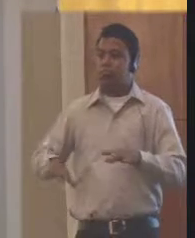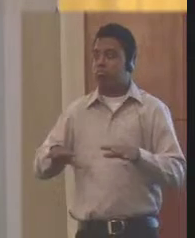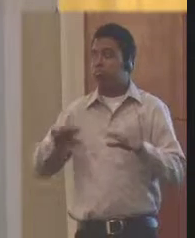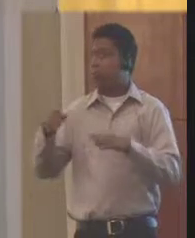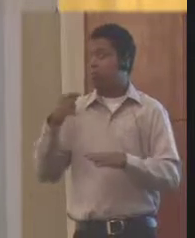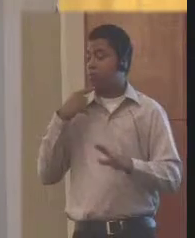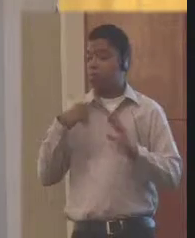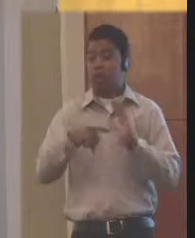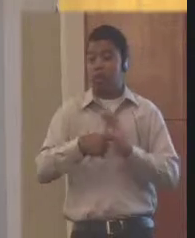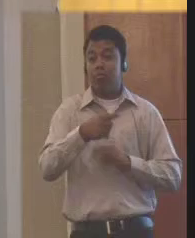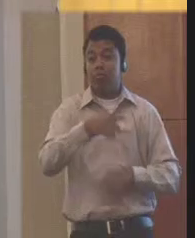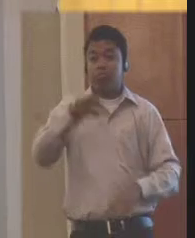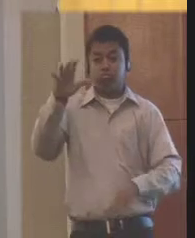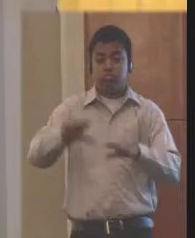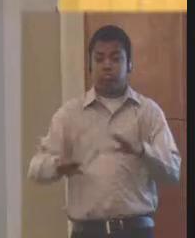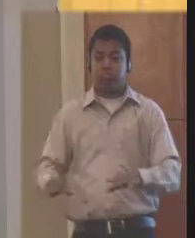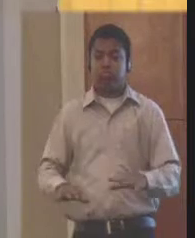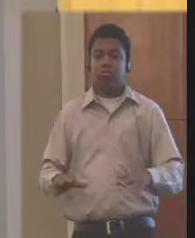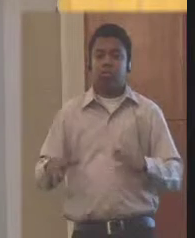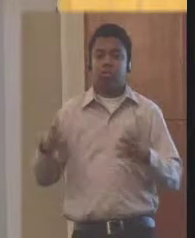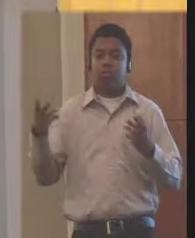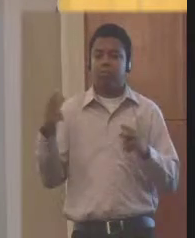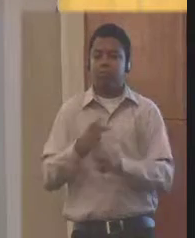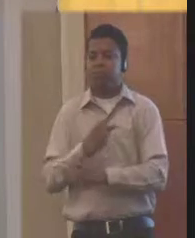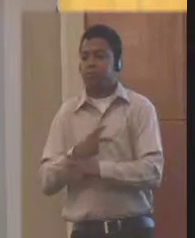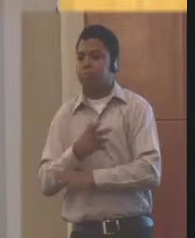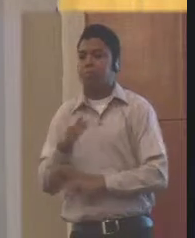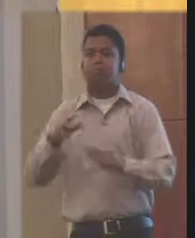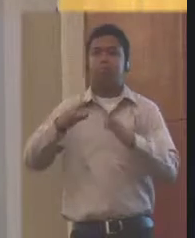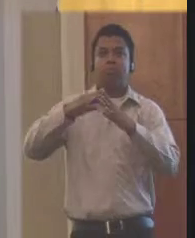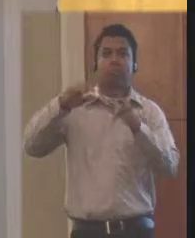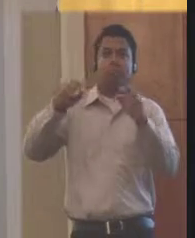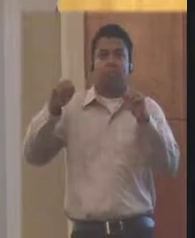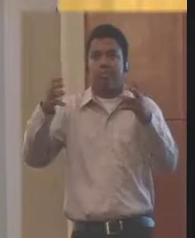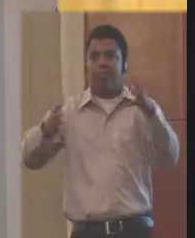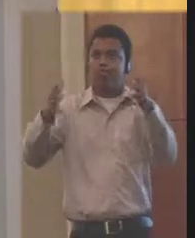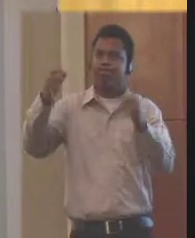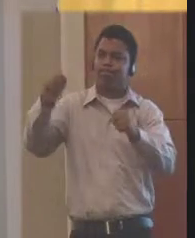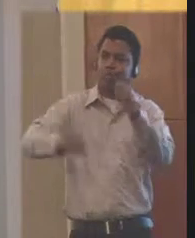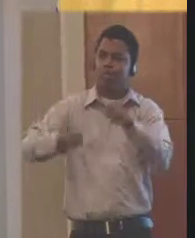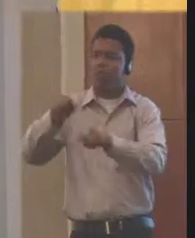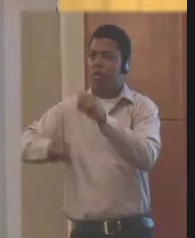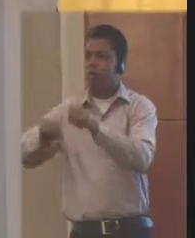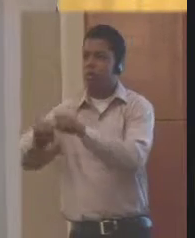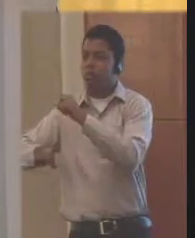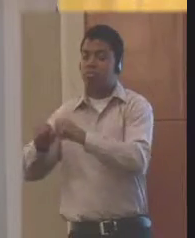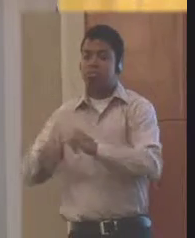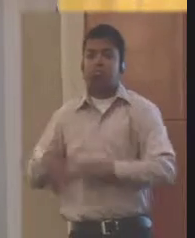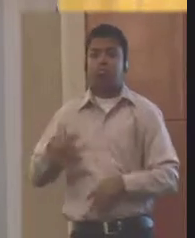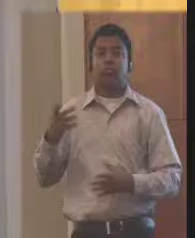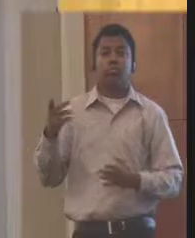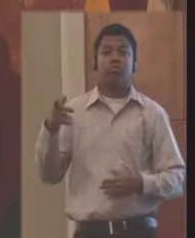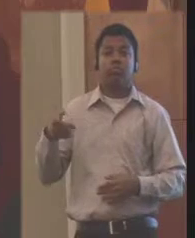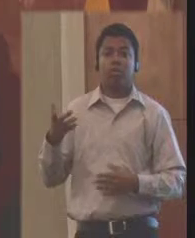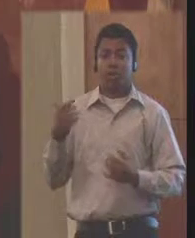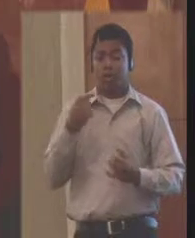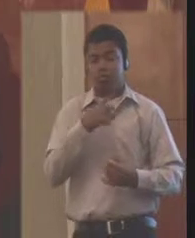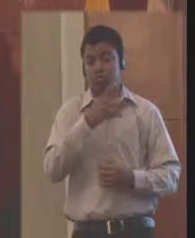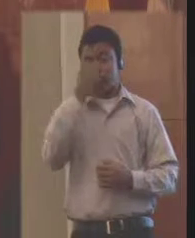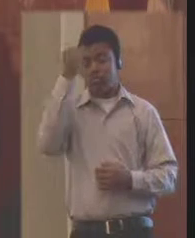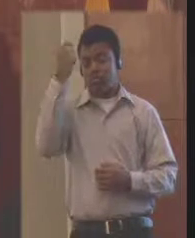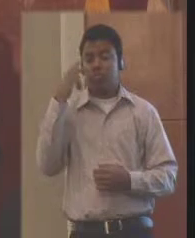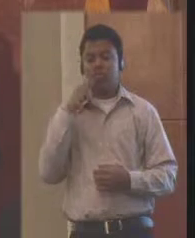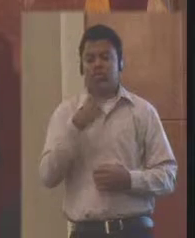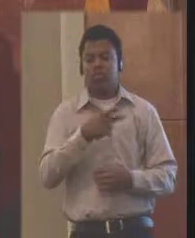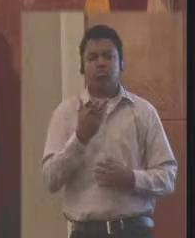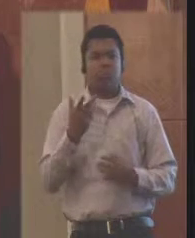daños a edificios, el inventario perdido, etcétera, pero la productividad más reducida es la que más nos preocupa y es la que vamos a observar con